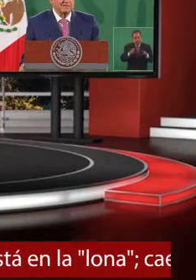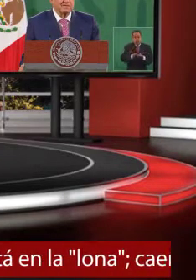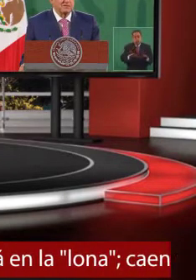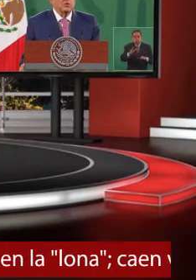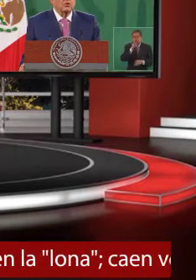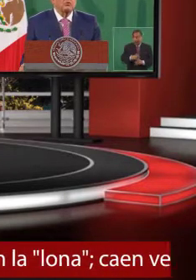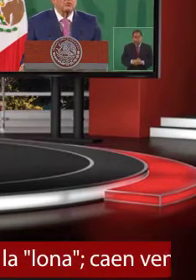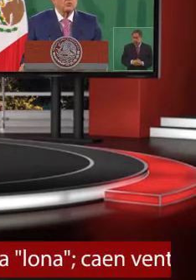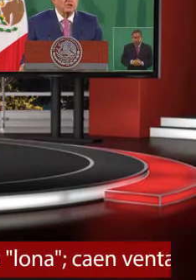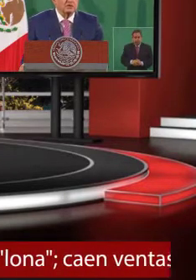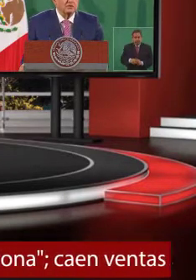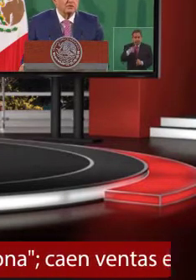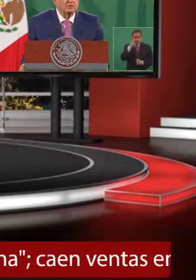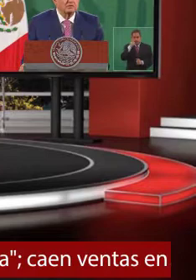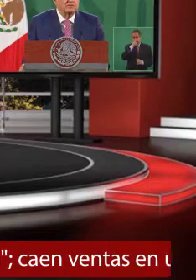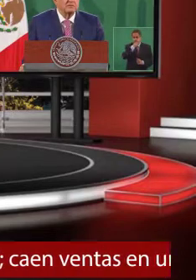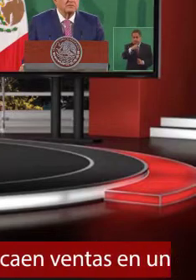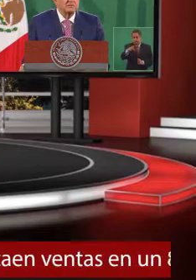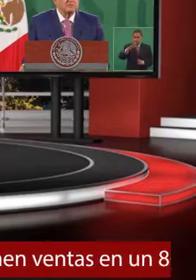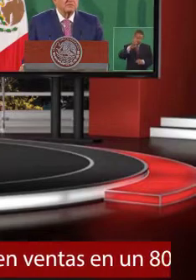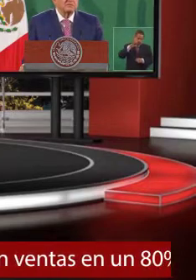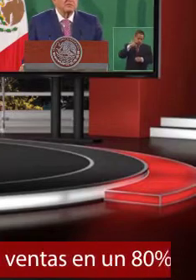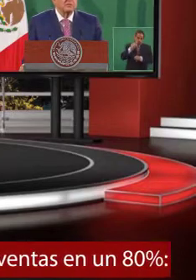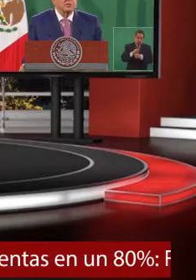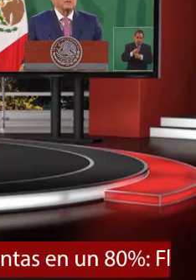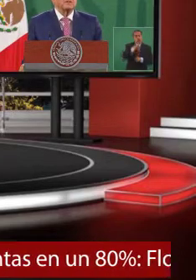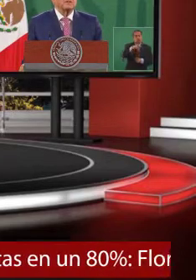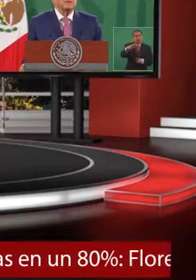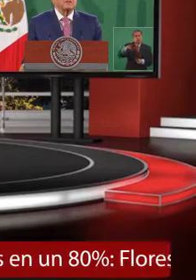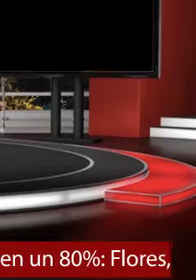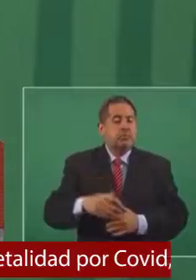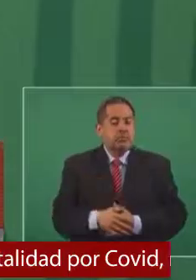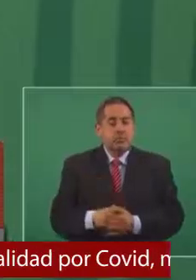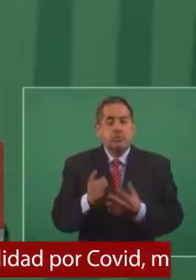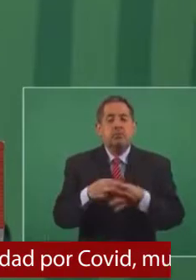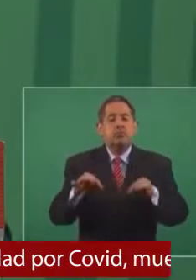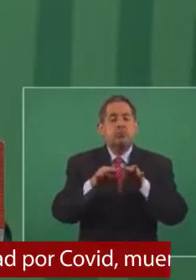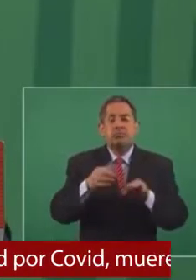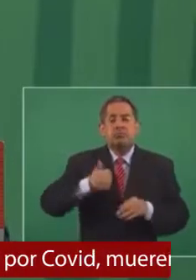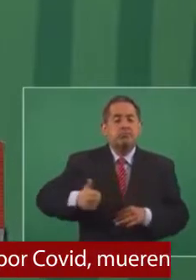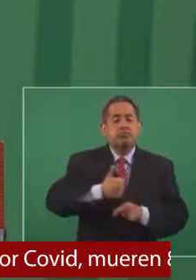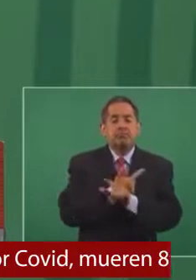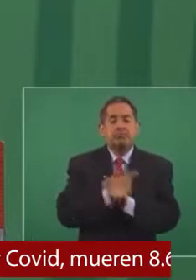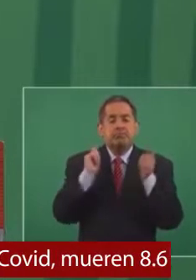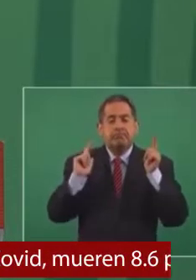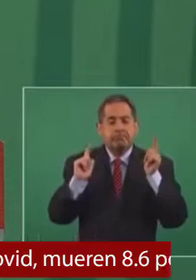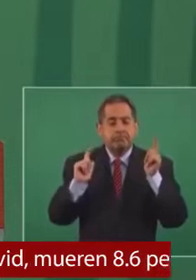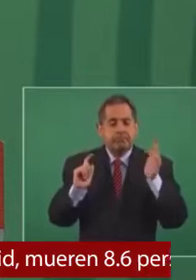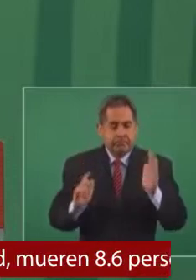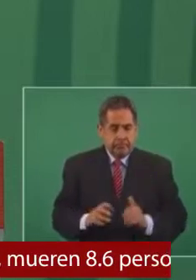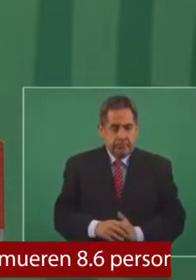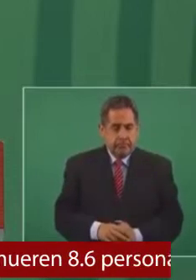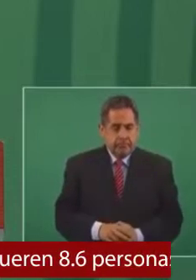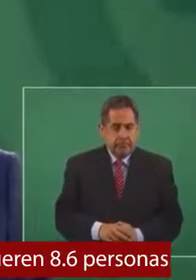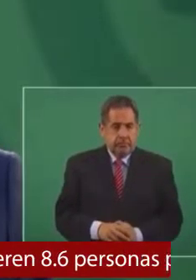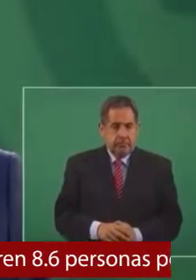esta misma semana sus giras por el país y seguirá sin usar cubrebocas porque ya no contagia tras superar la enfermedad